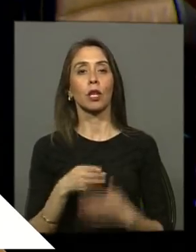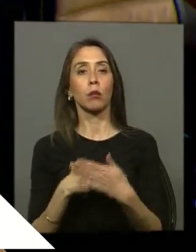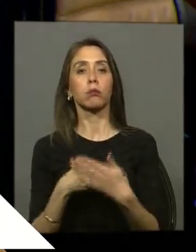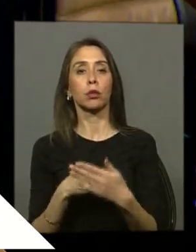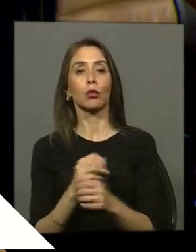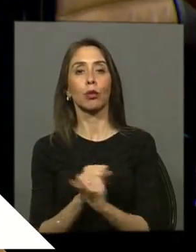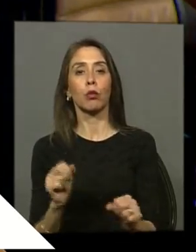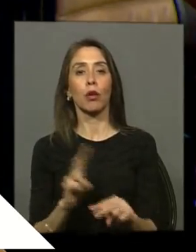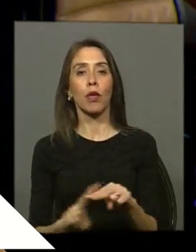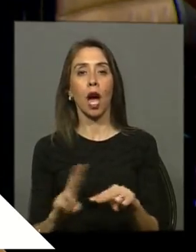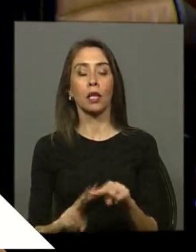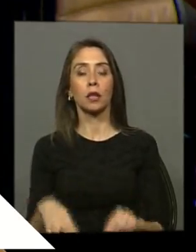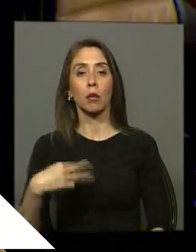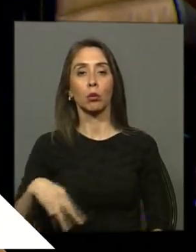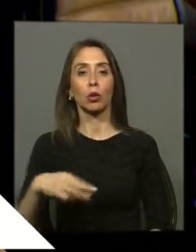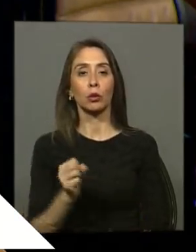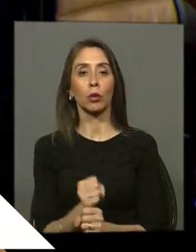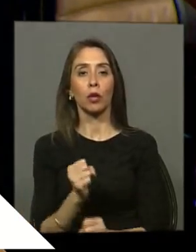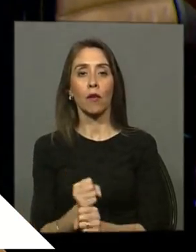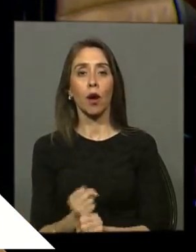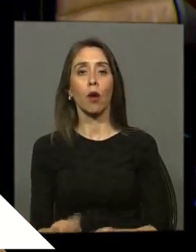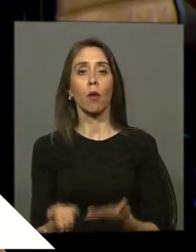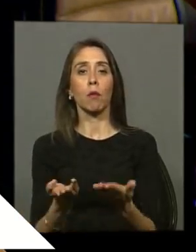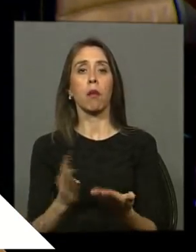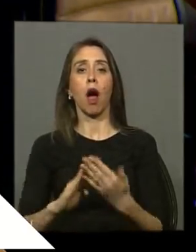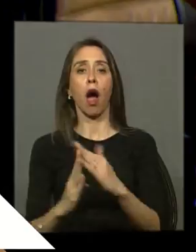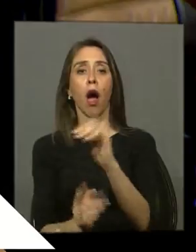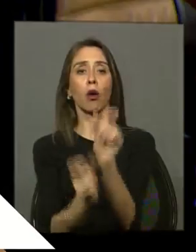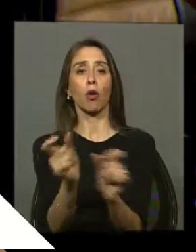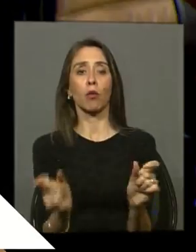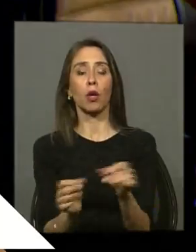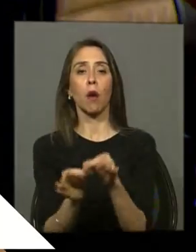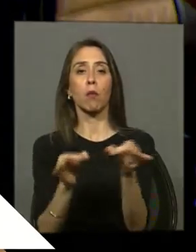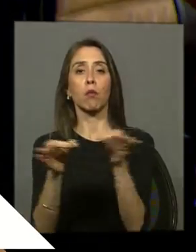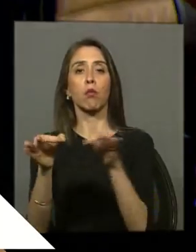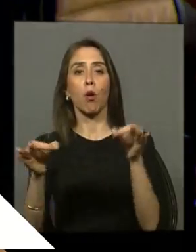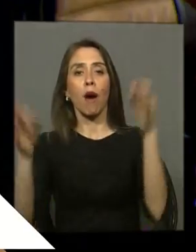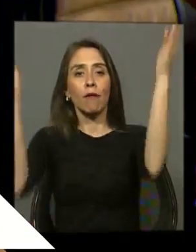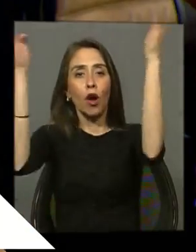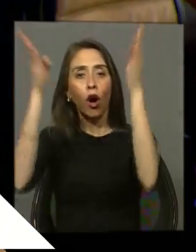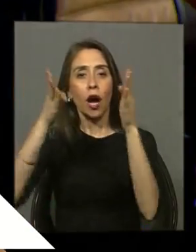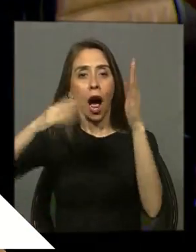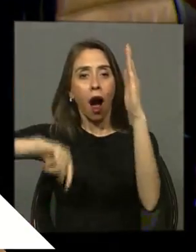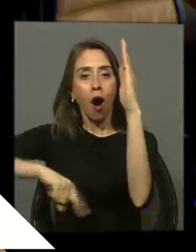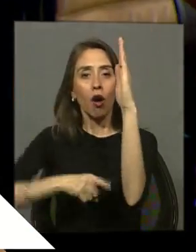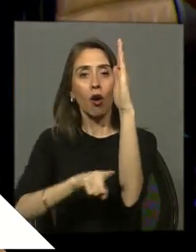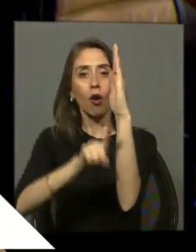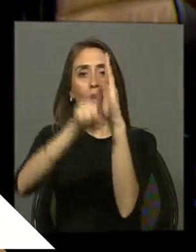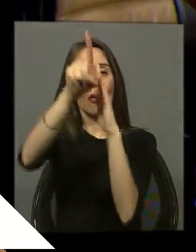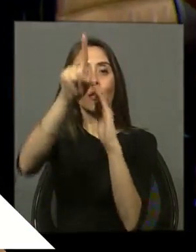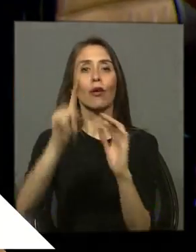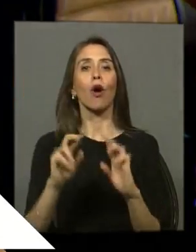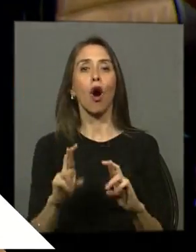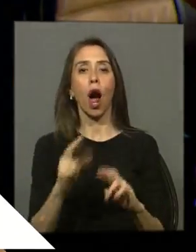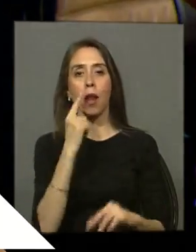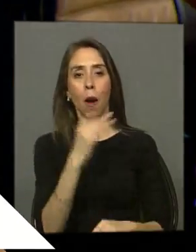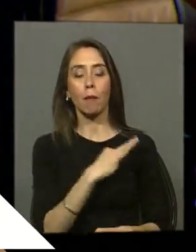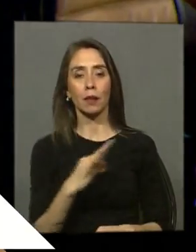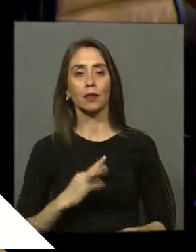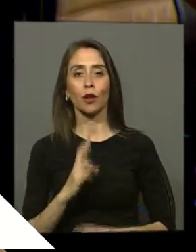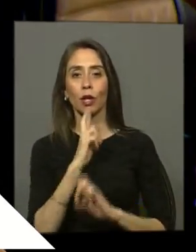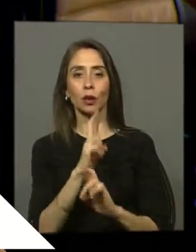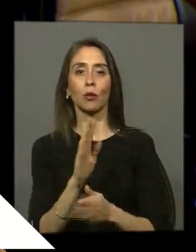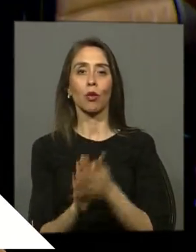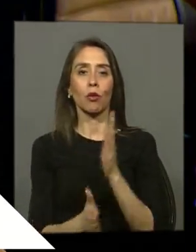la labor que está desarrollando el municipio que es beneficio de toda la comunidad y de los pueblos al interior del cajón del Maipo y que ojalá el ministro dé pronta solución